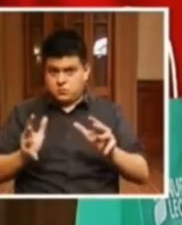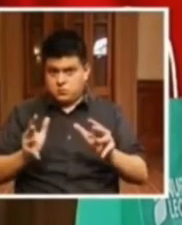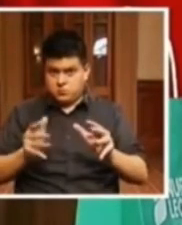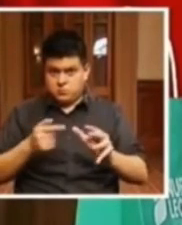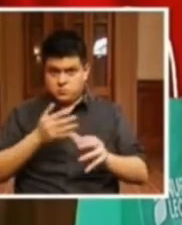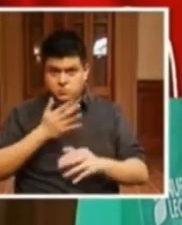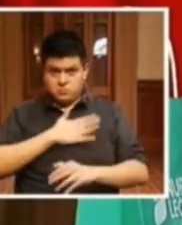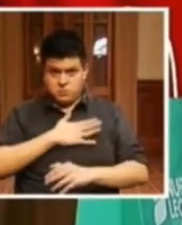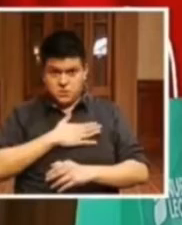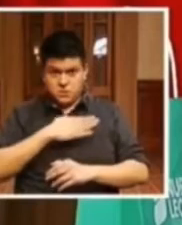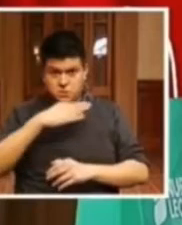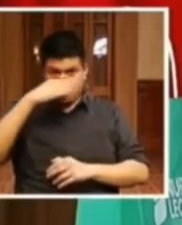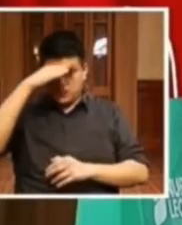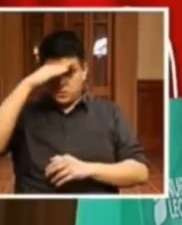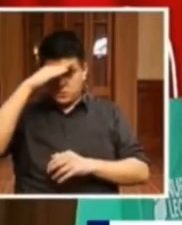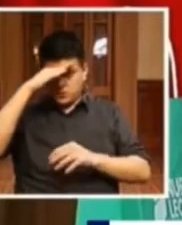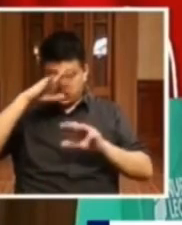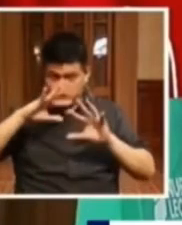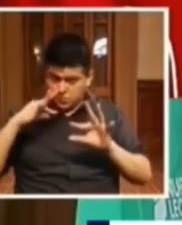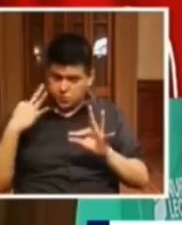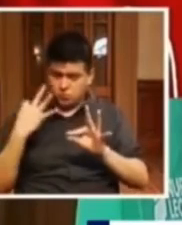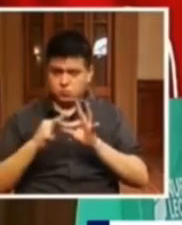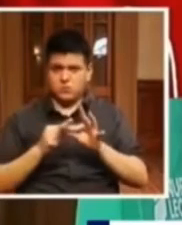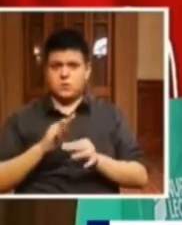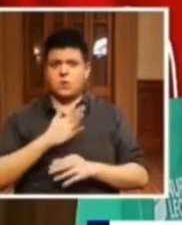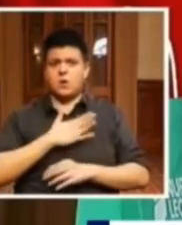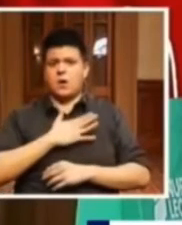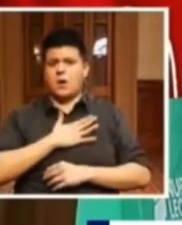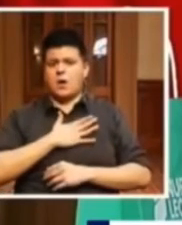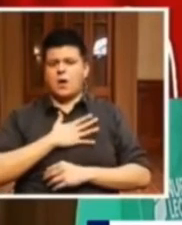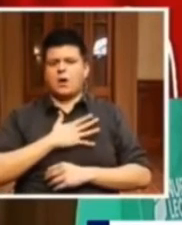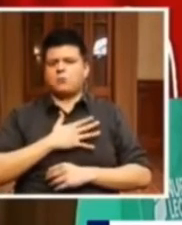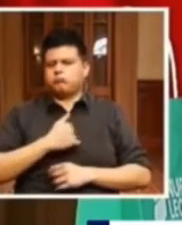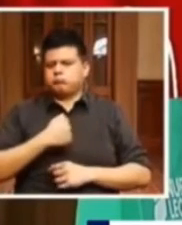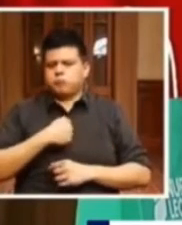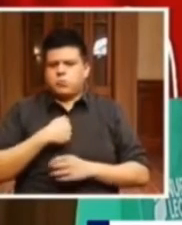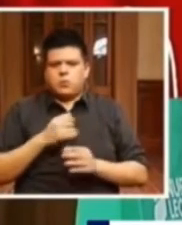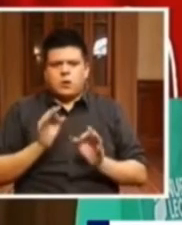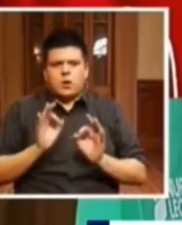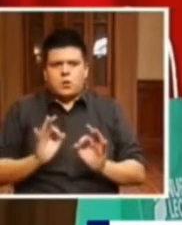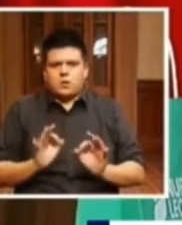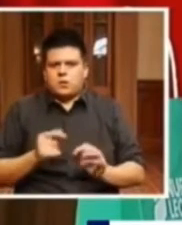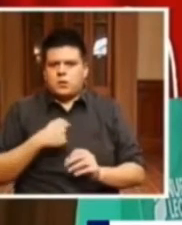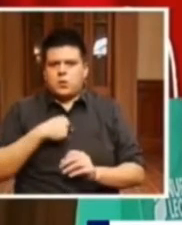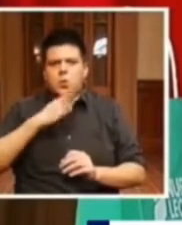mi pensamiento total que tengo en este momento. No me puedo